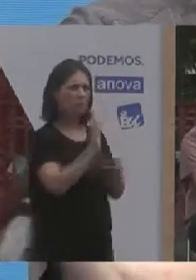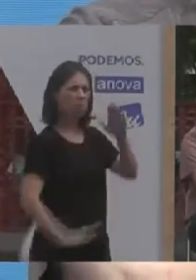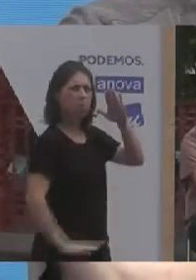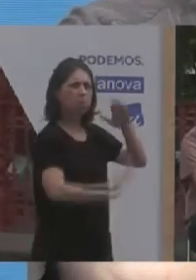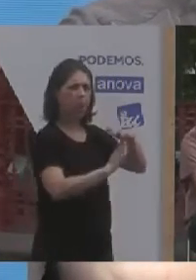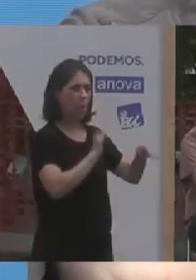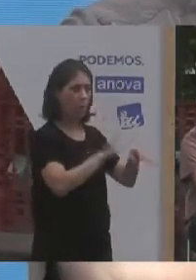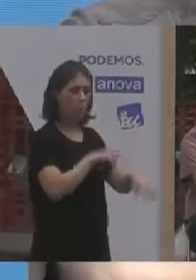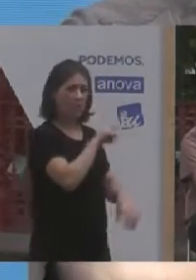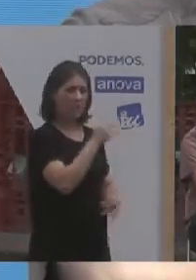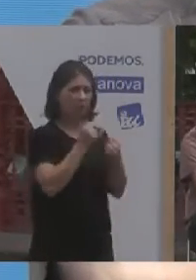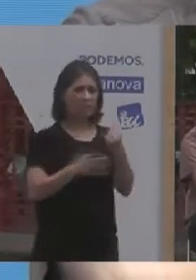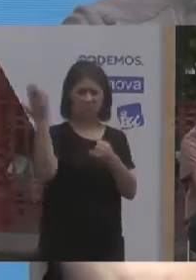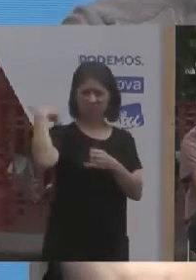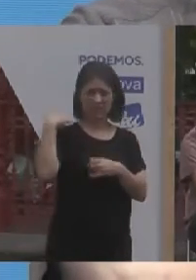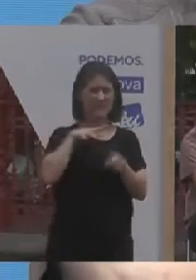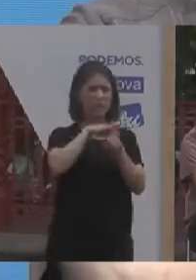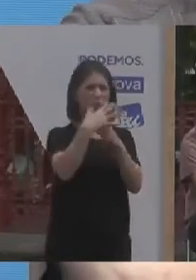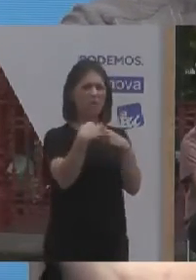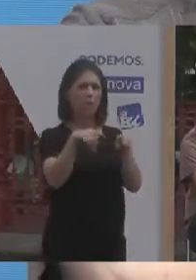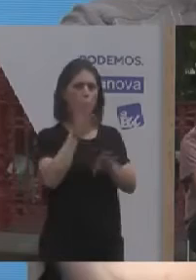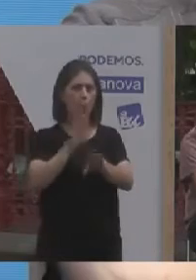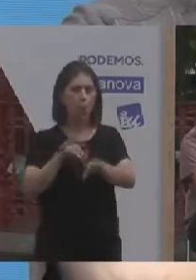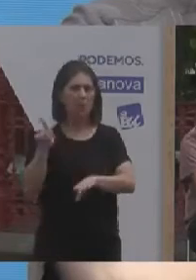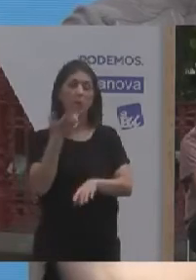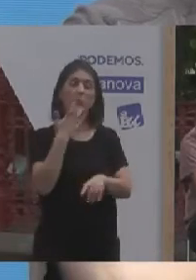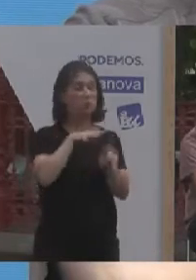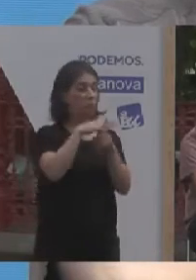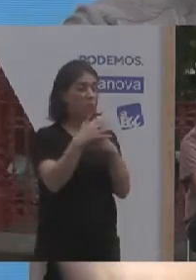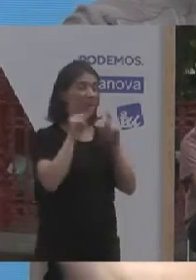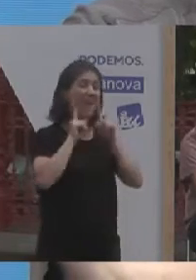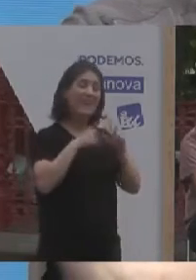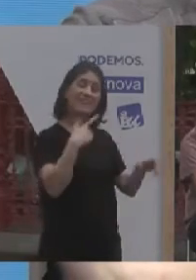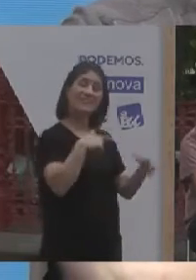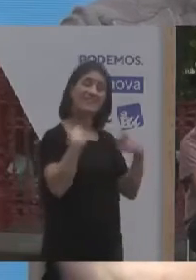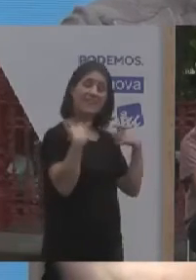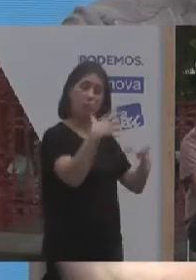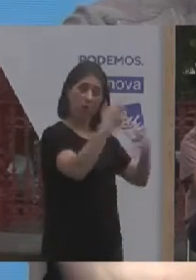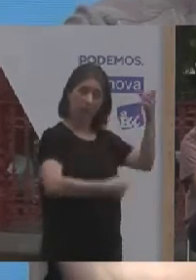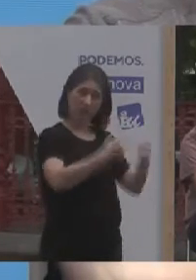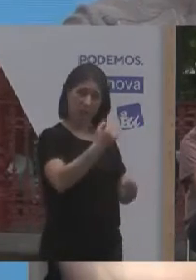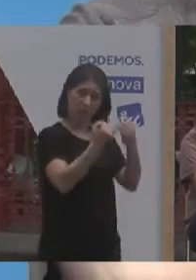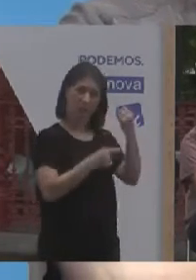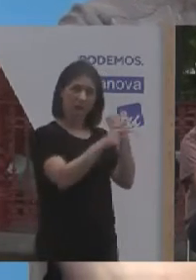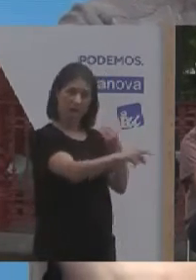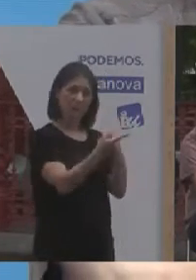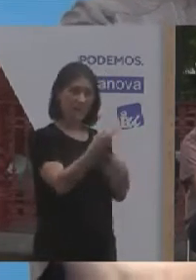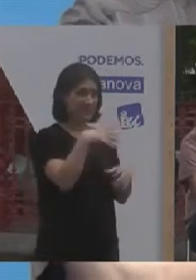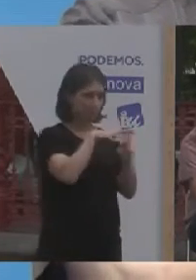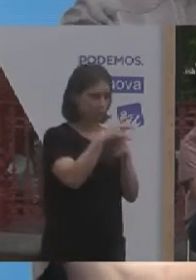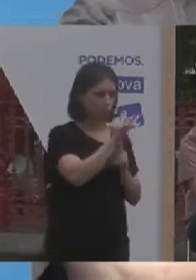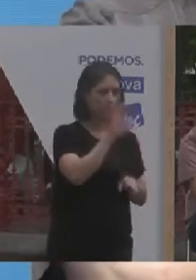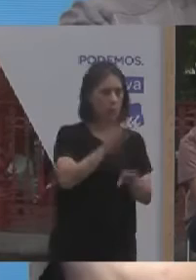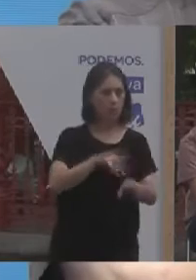o causante da situación que están a atravesar os gandeiros galegos do sector lácteo. E este señor nos ven a